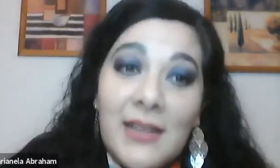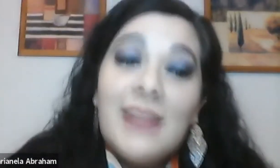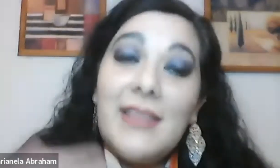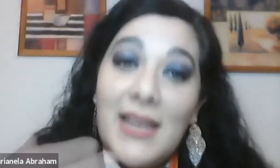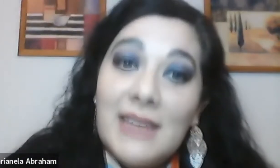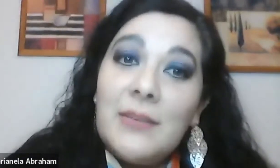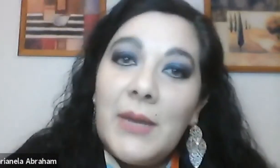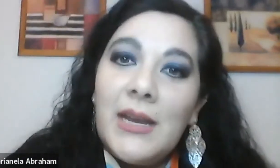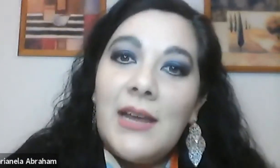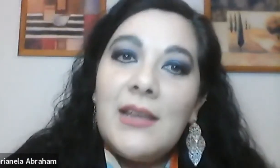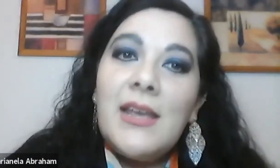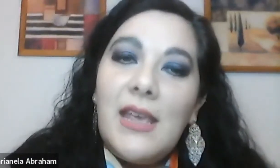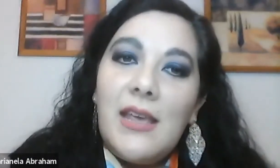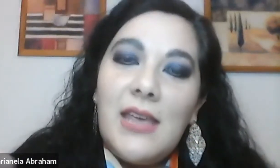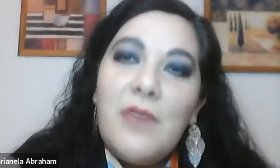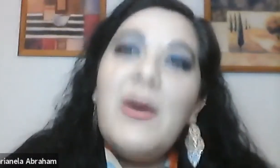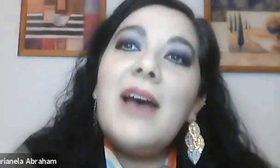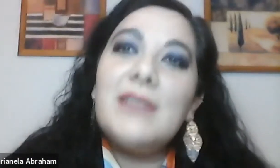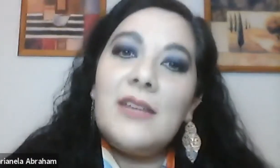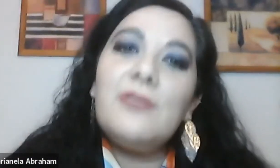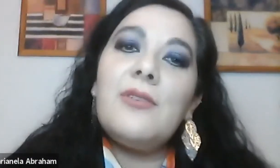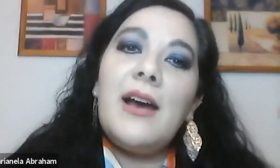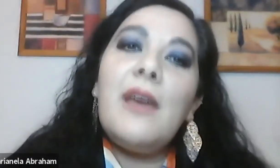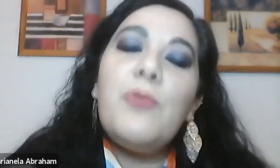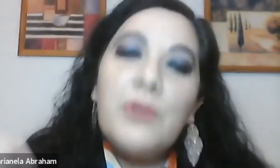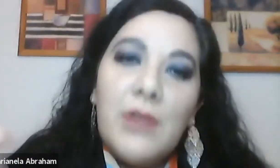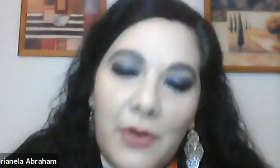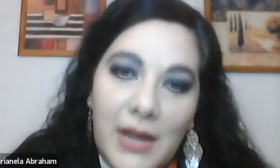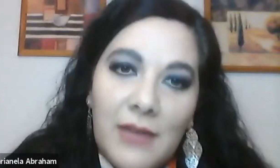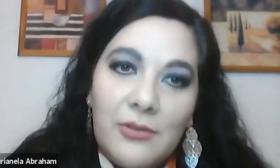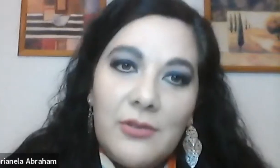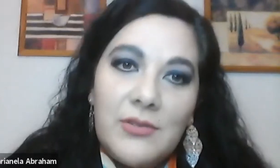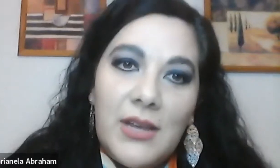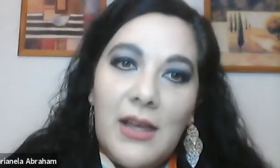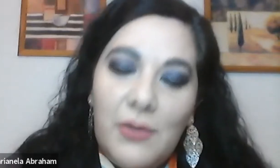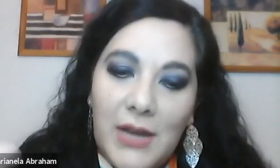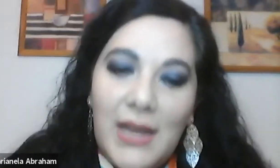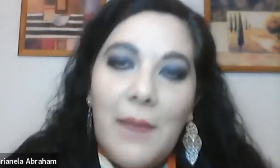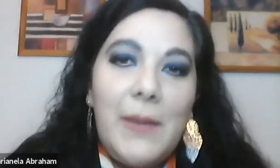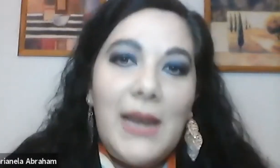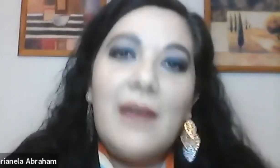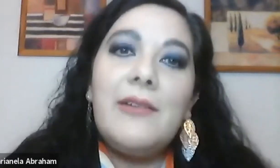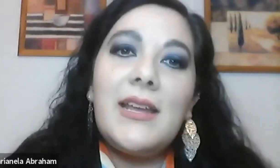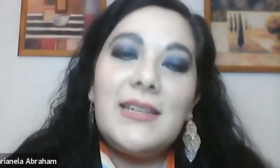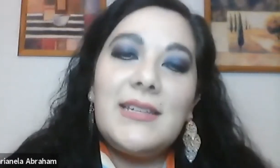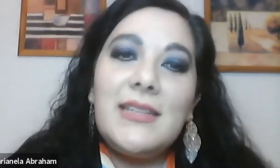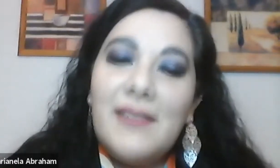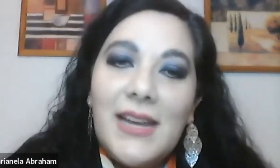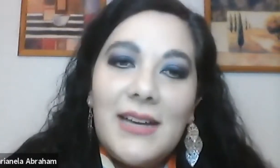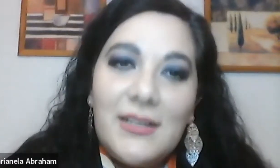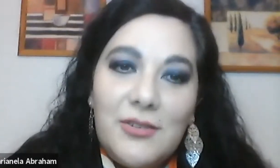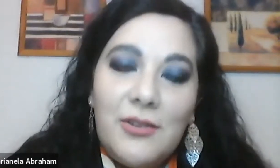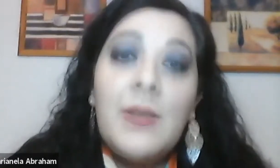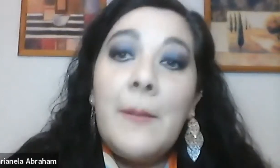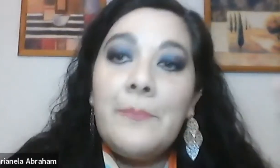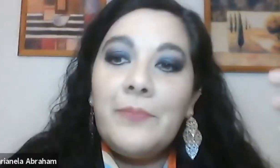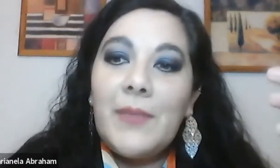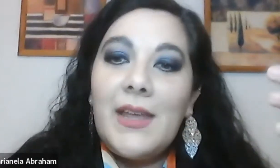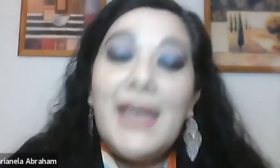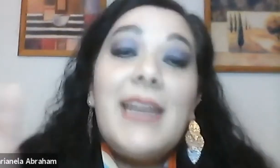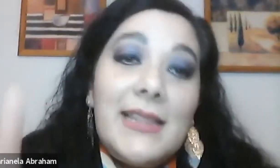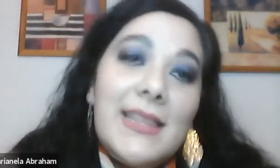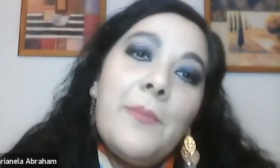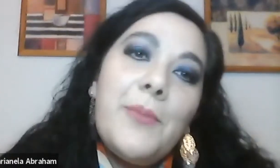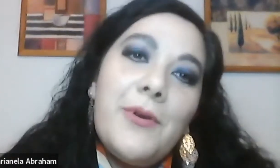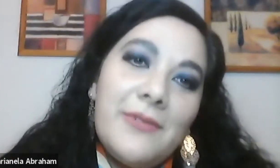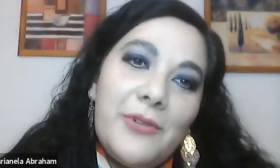ella, de esa manera, iba haciendo cada uno de los gestos y cada una de las palabras que necesitaba la canción